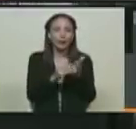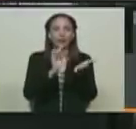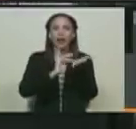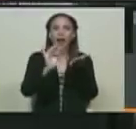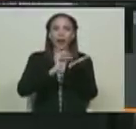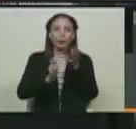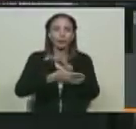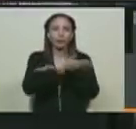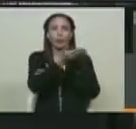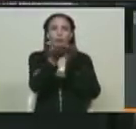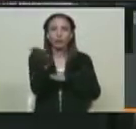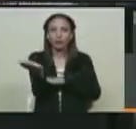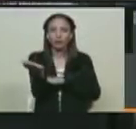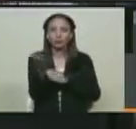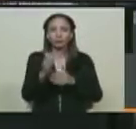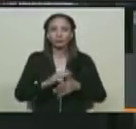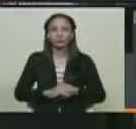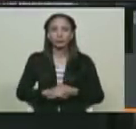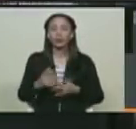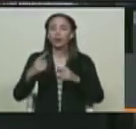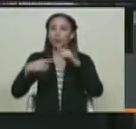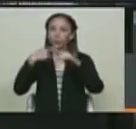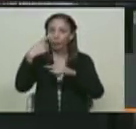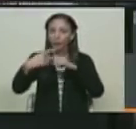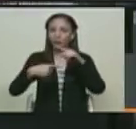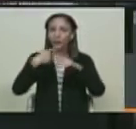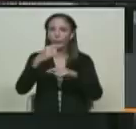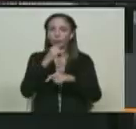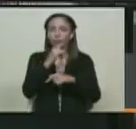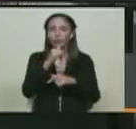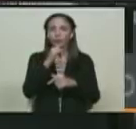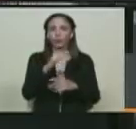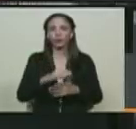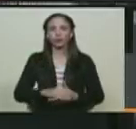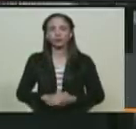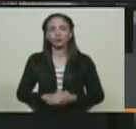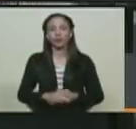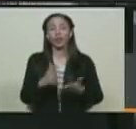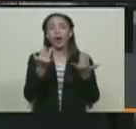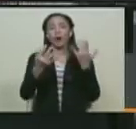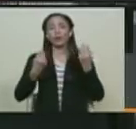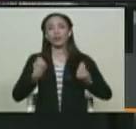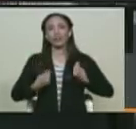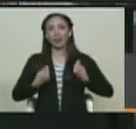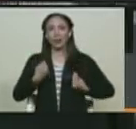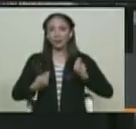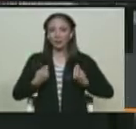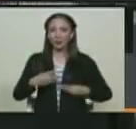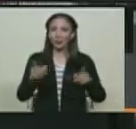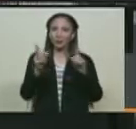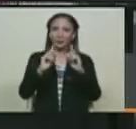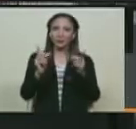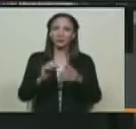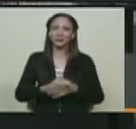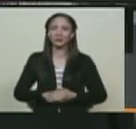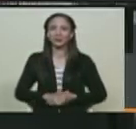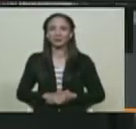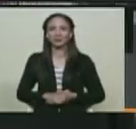inmediatas. Ya vamos para allá. No te me desesperes, mi hija.